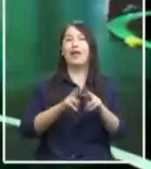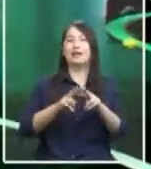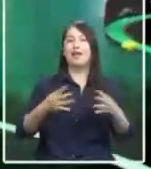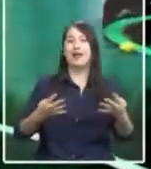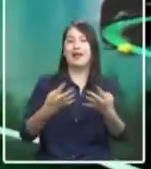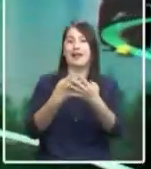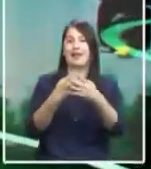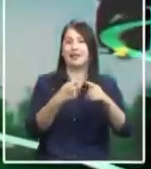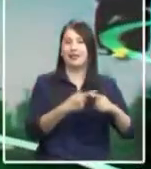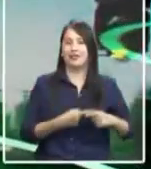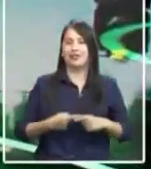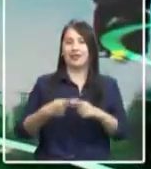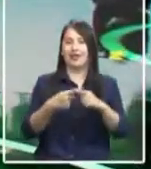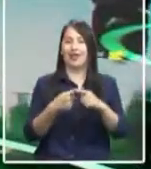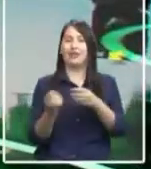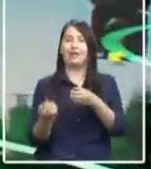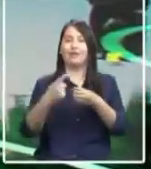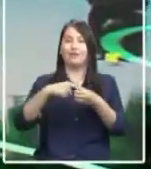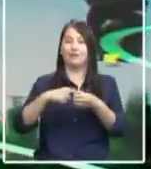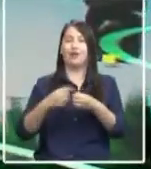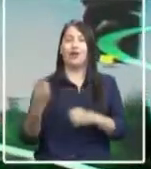y también visitando nuestra página